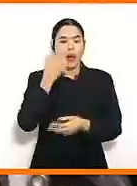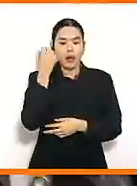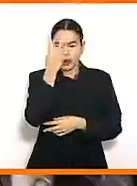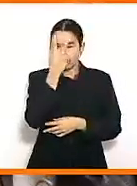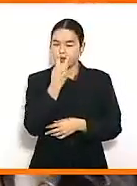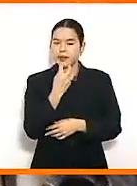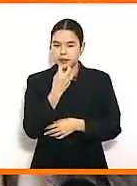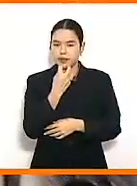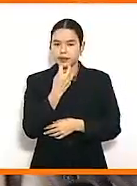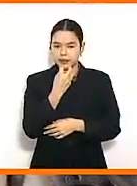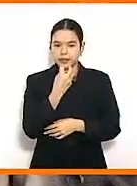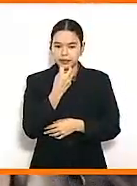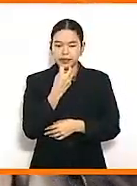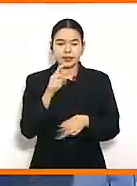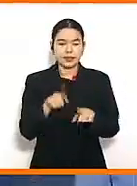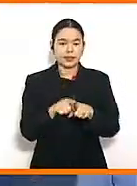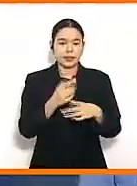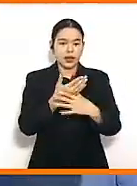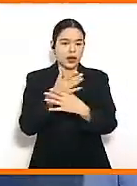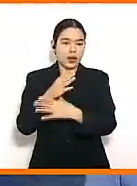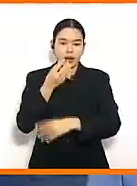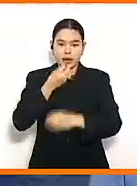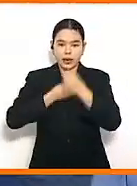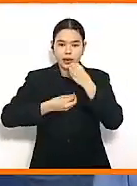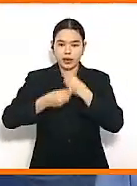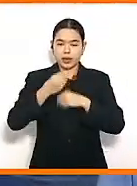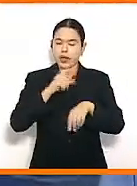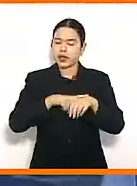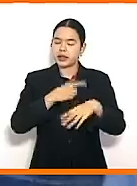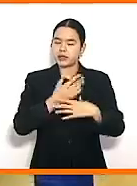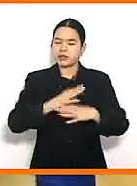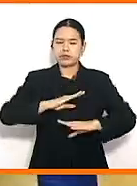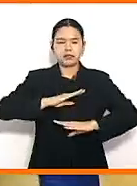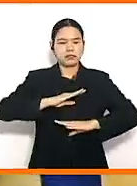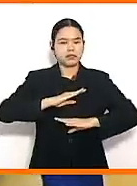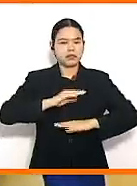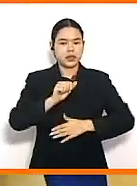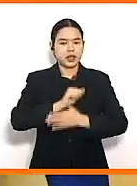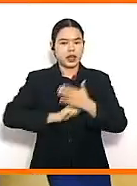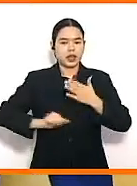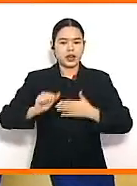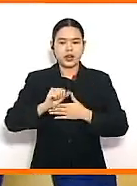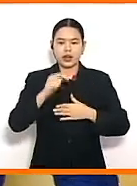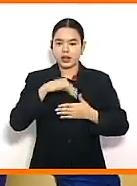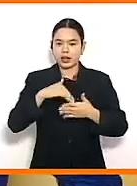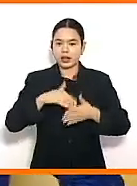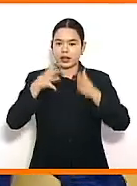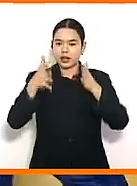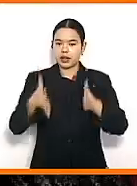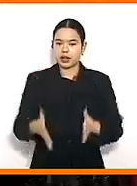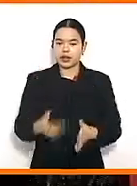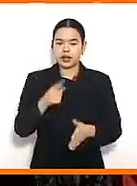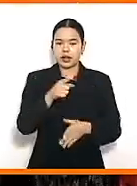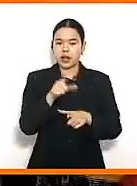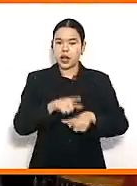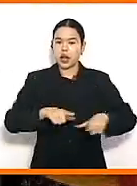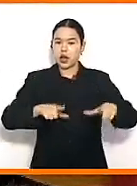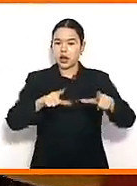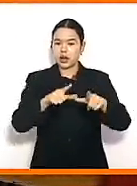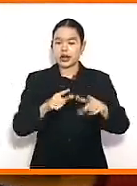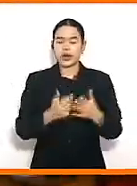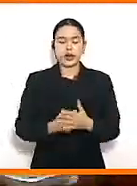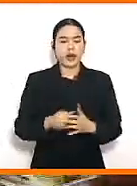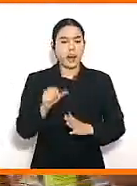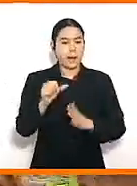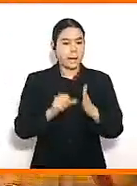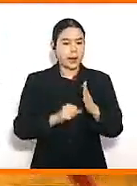Pilar Salinas, donde compartimos comida y un momento agradable con los alumnos que asisten a esta institución. Definitivamente un mes